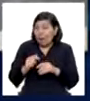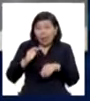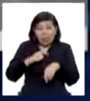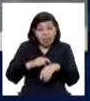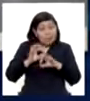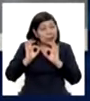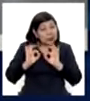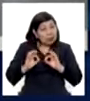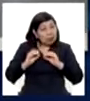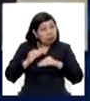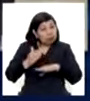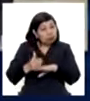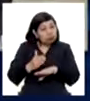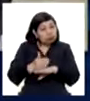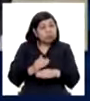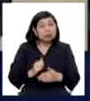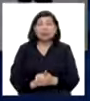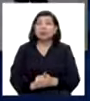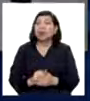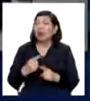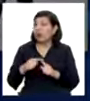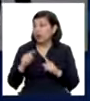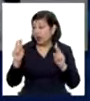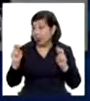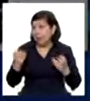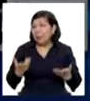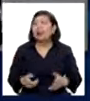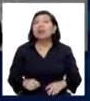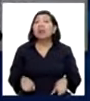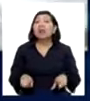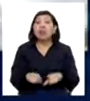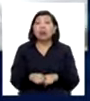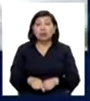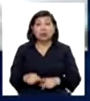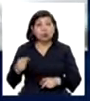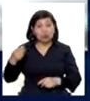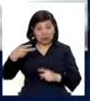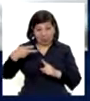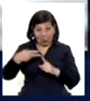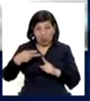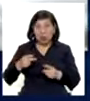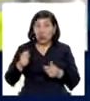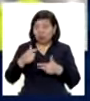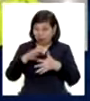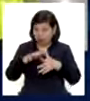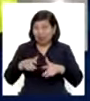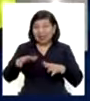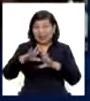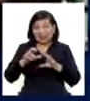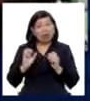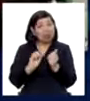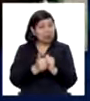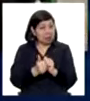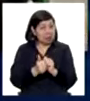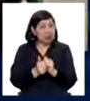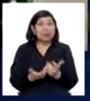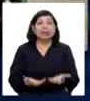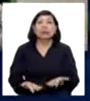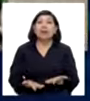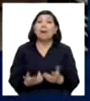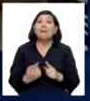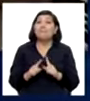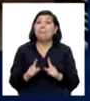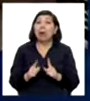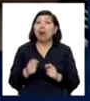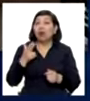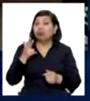periódica, permanente, que desarrollaron, entre otros. Después tenemos el segundo lugar, y como te comenté, cambiamos de infraestructura, que fue para